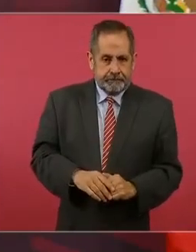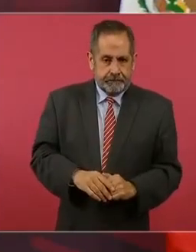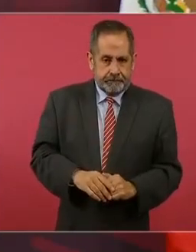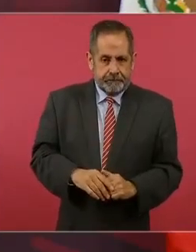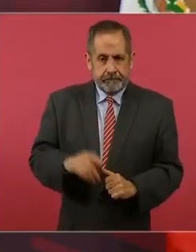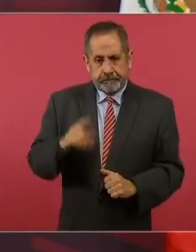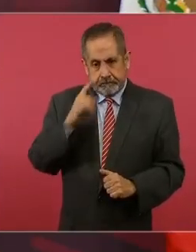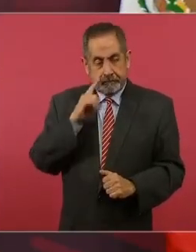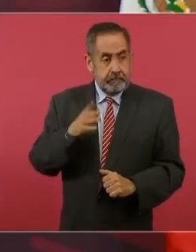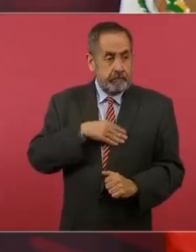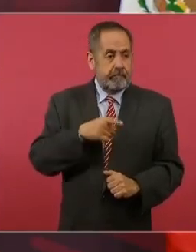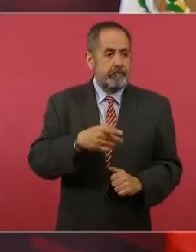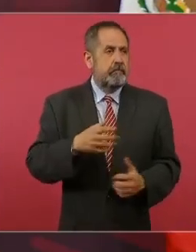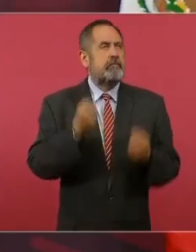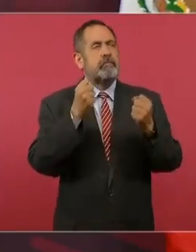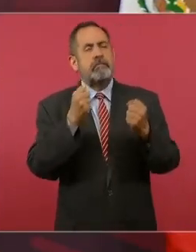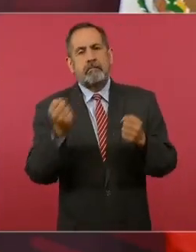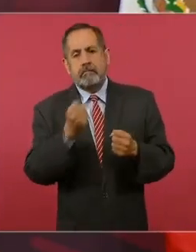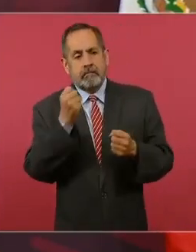exista la persona,